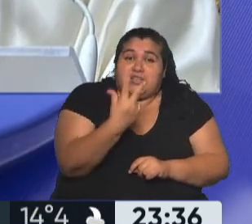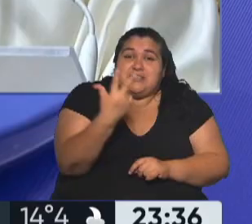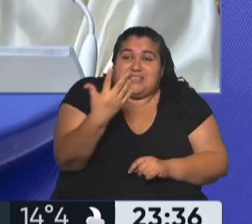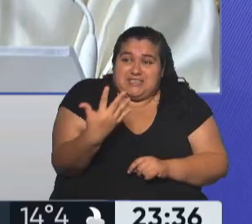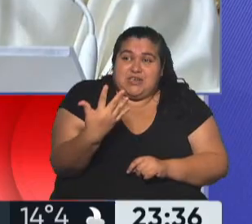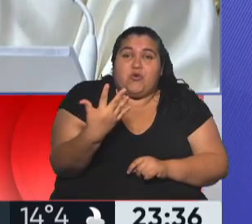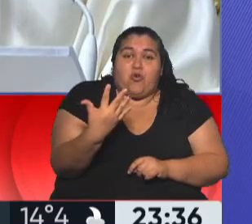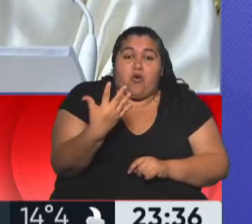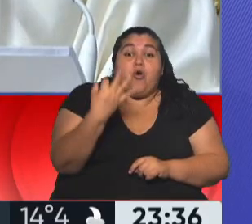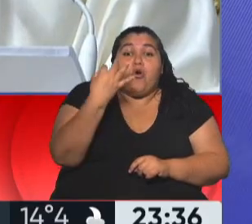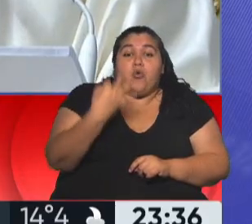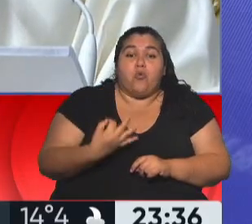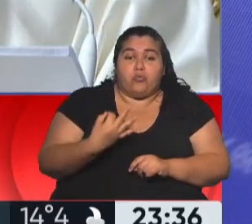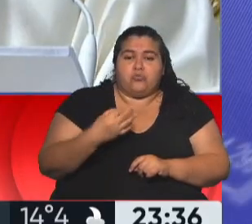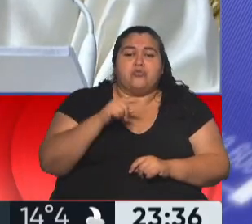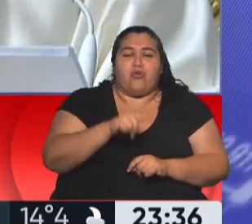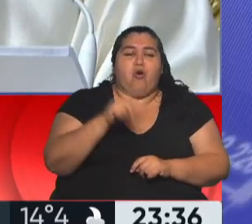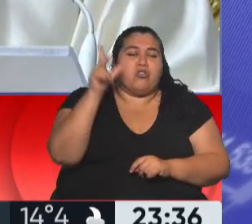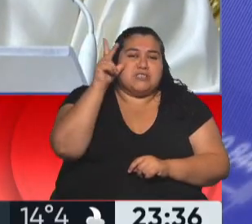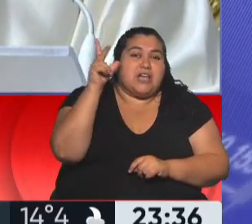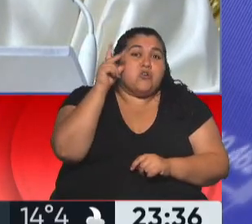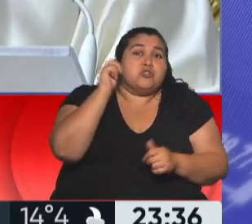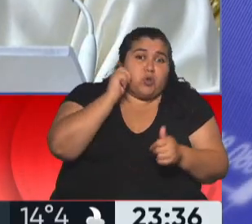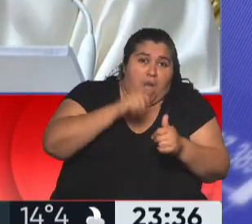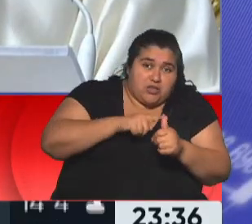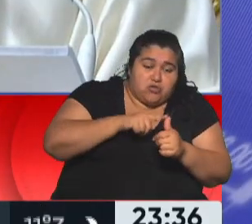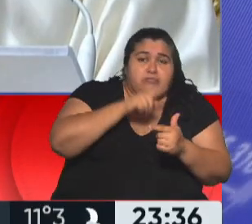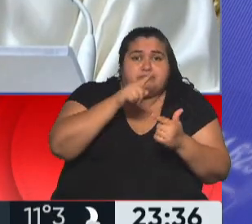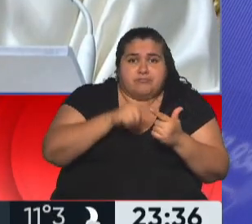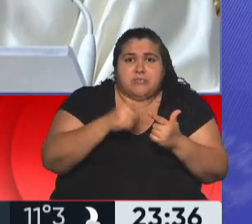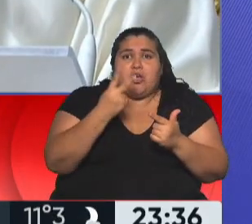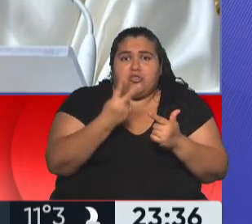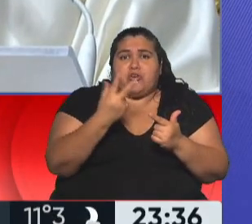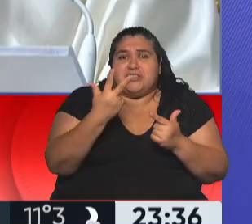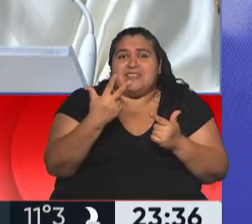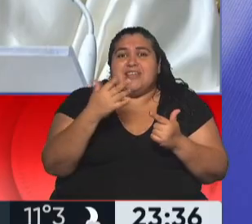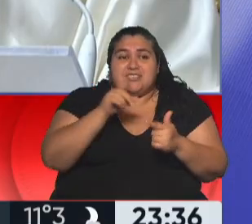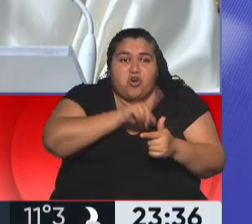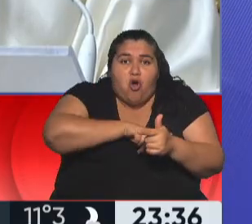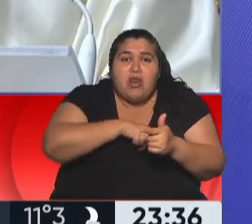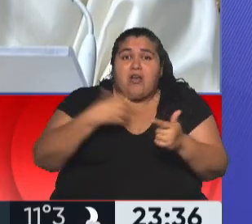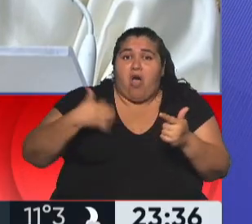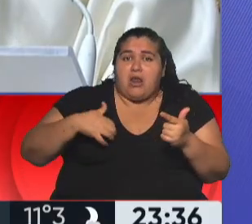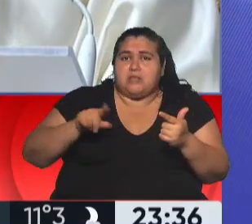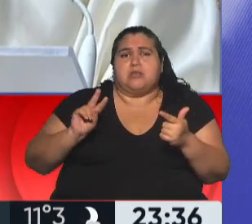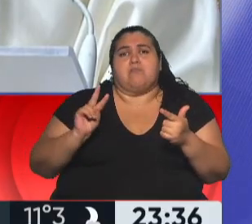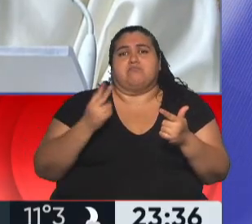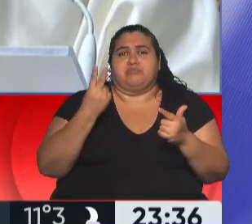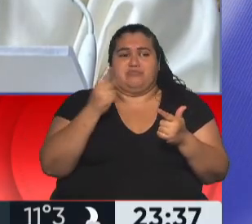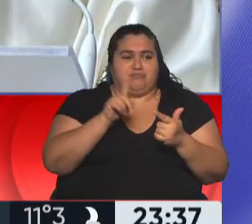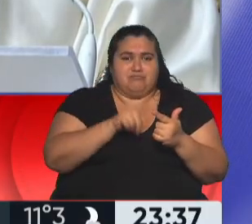88235, murió a los 88 años y a las 2:35 hora argentina. Esas cosas de la